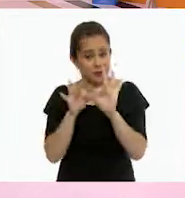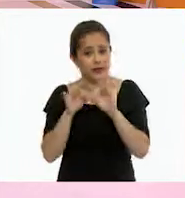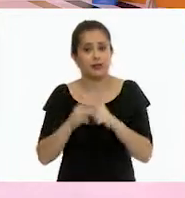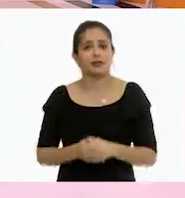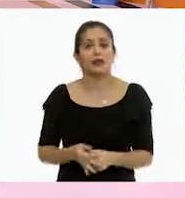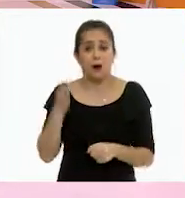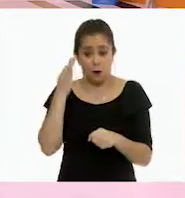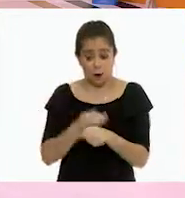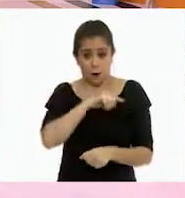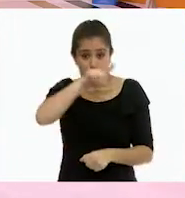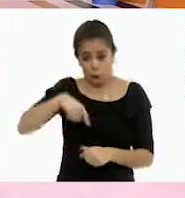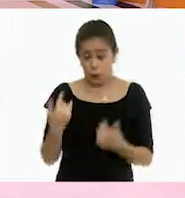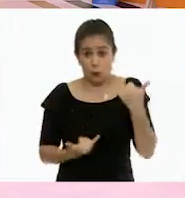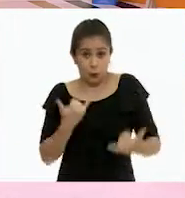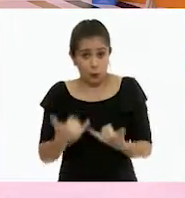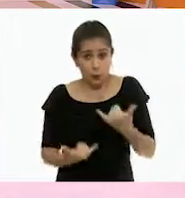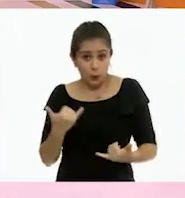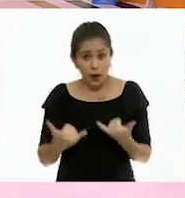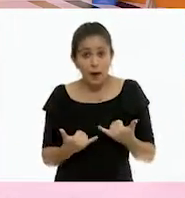vamos a hacer este juego